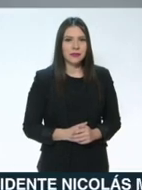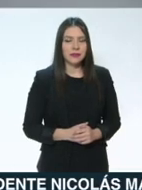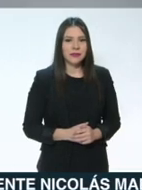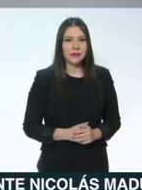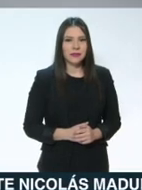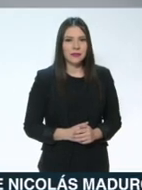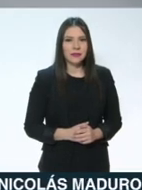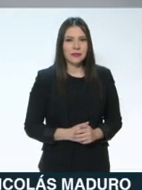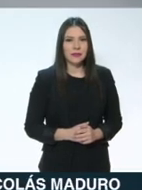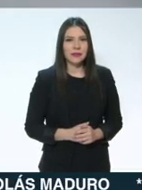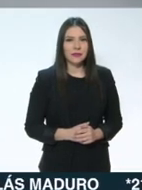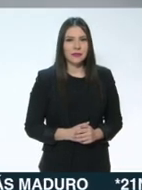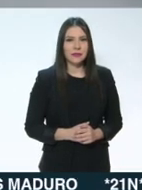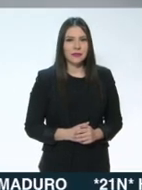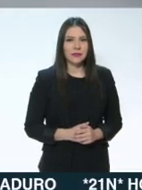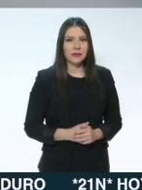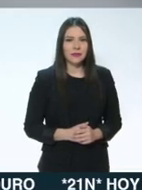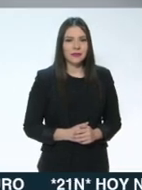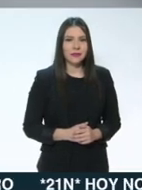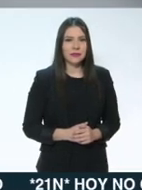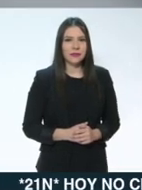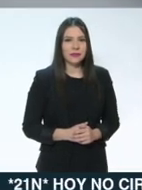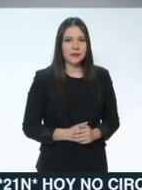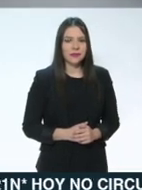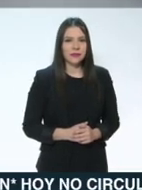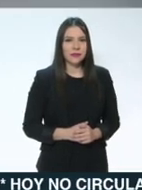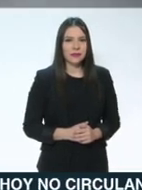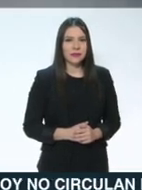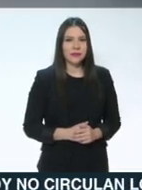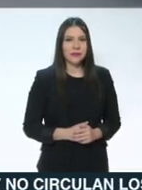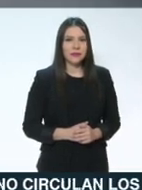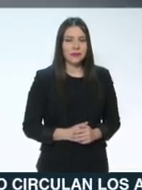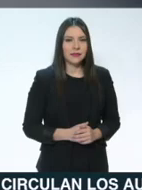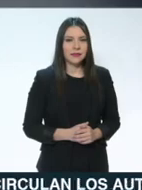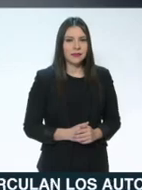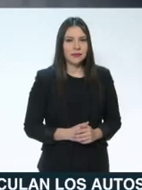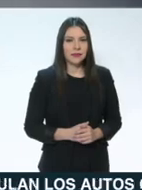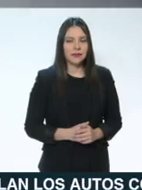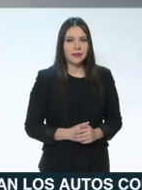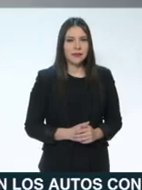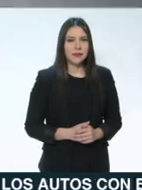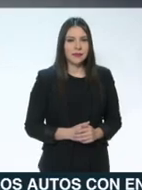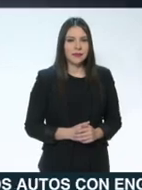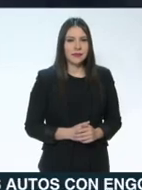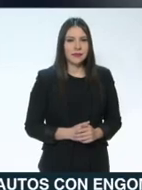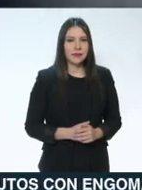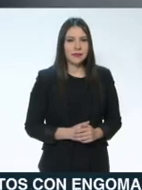All right. Here, Freely. Now I'm gonna carry you.